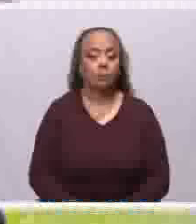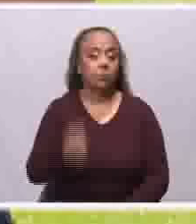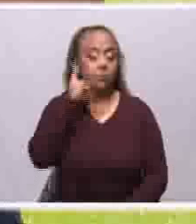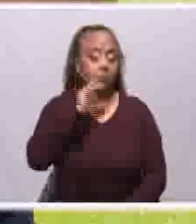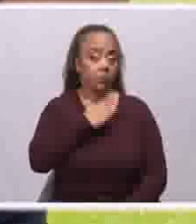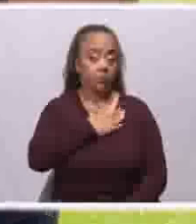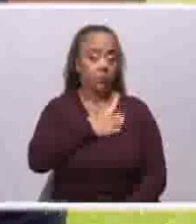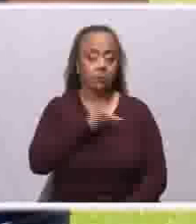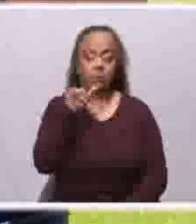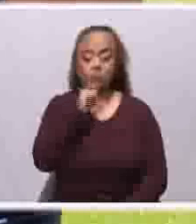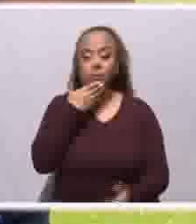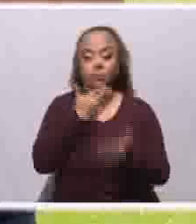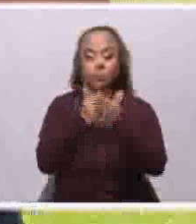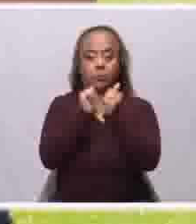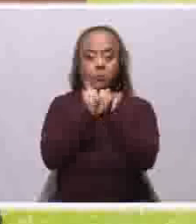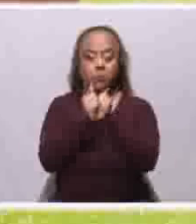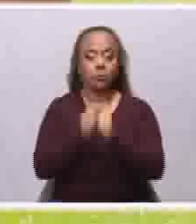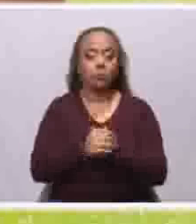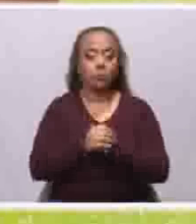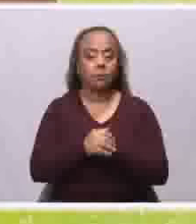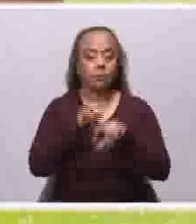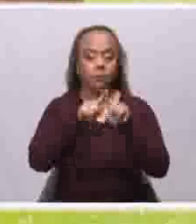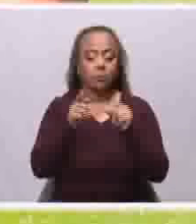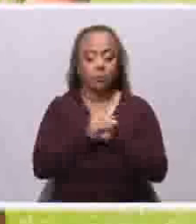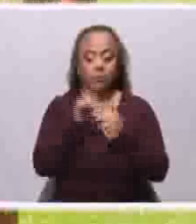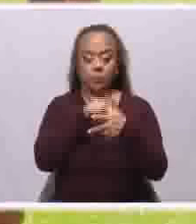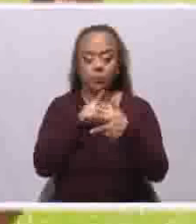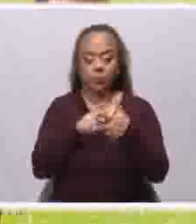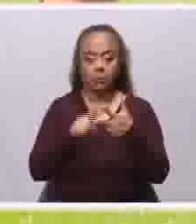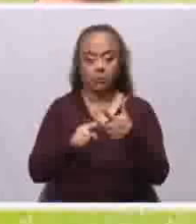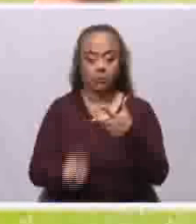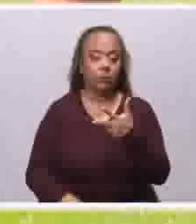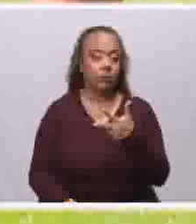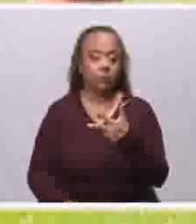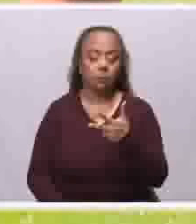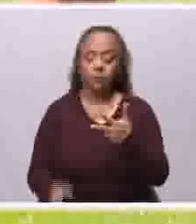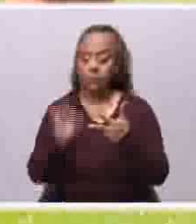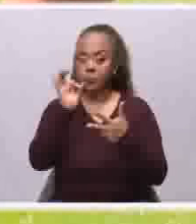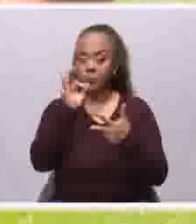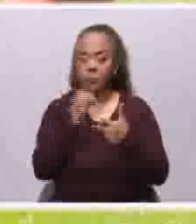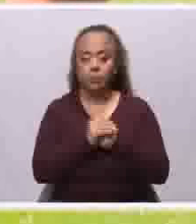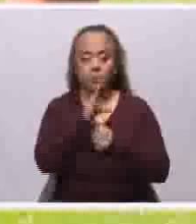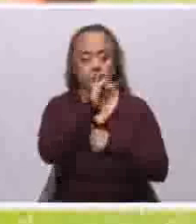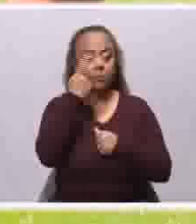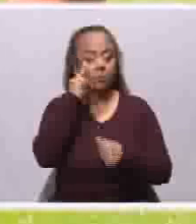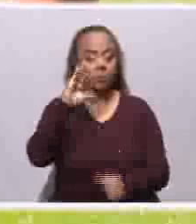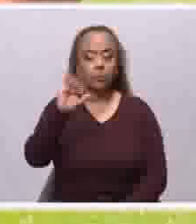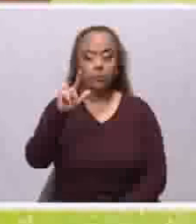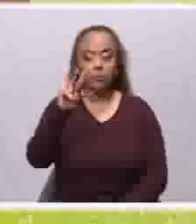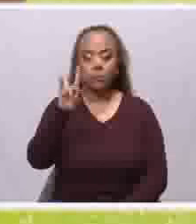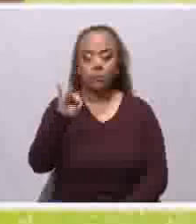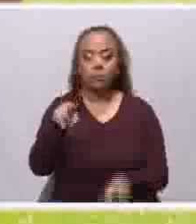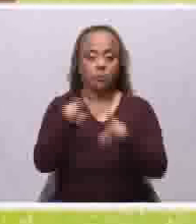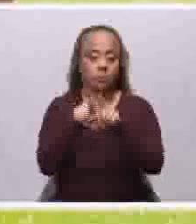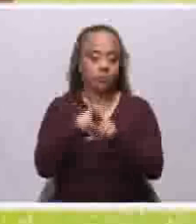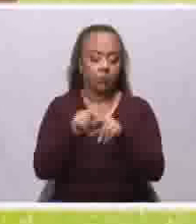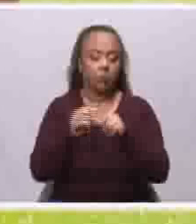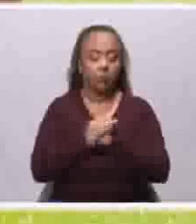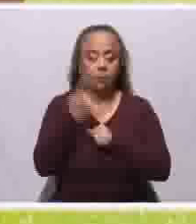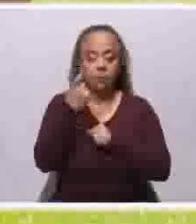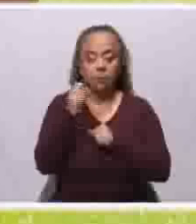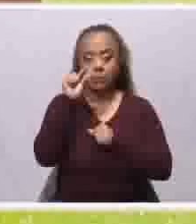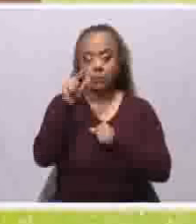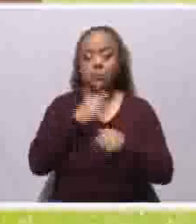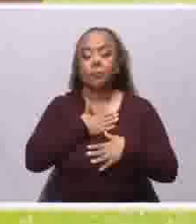mi gusto También un muy buen torneo pero sí los tres que destacas este muy bien y y por calvo también porque a ver a calvo le falta un